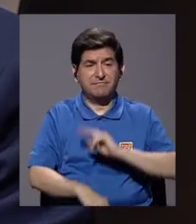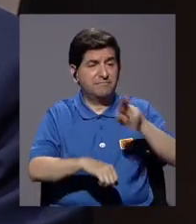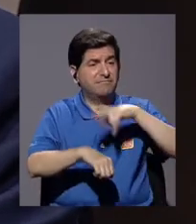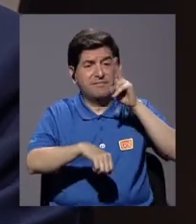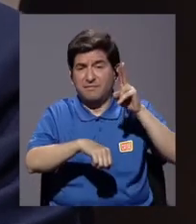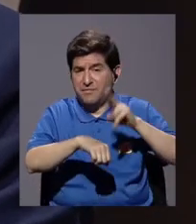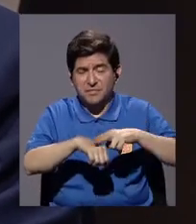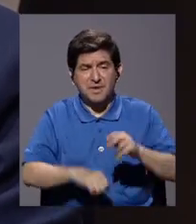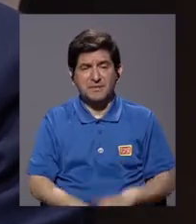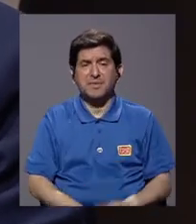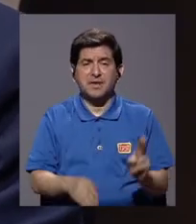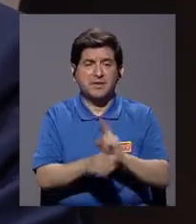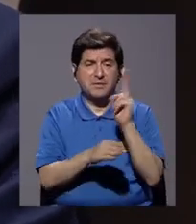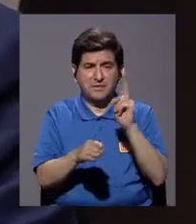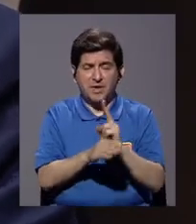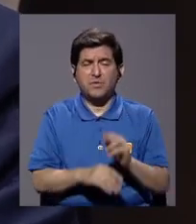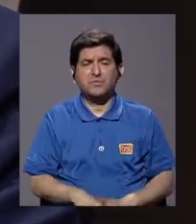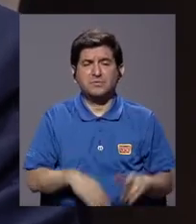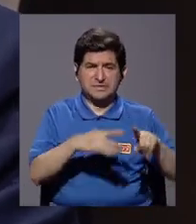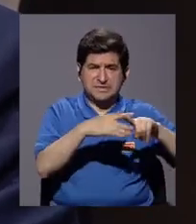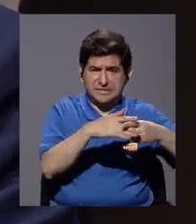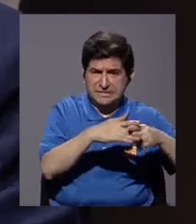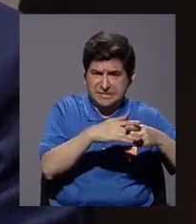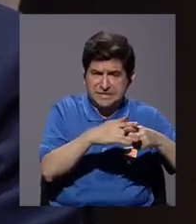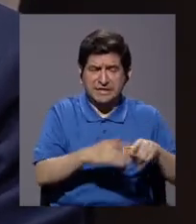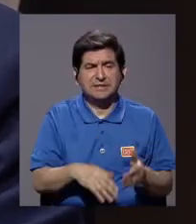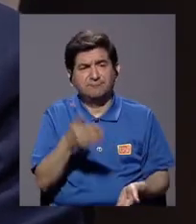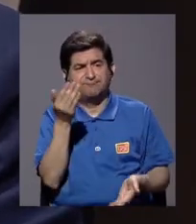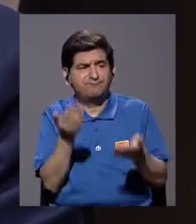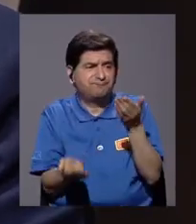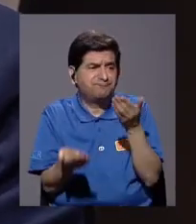generalmente tienden a usar aparatos que son más